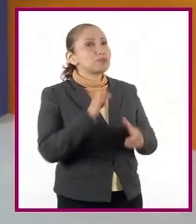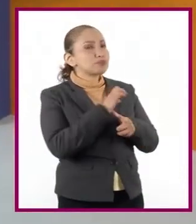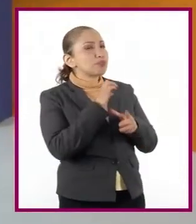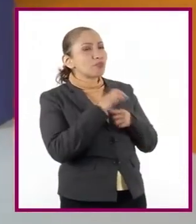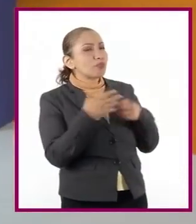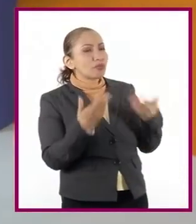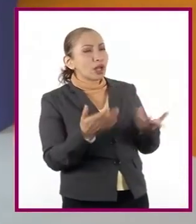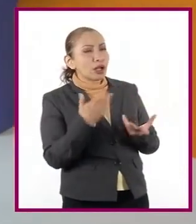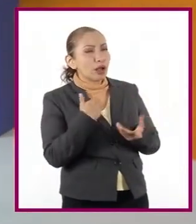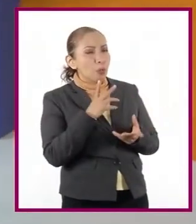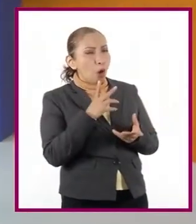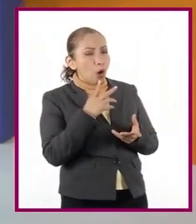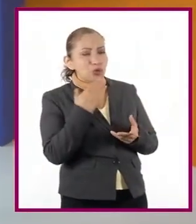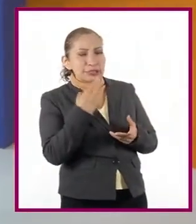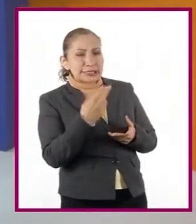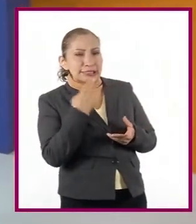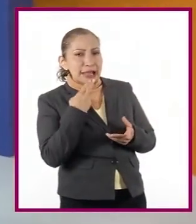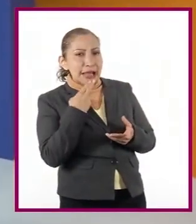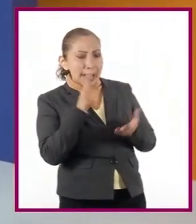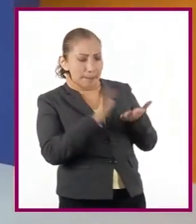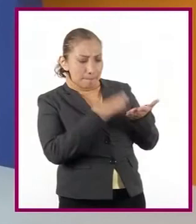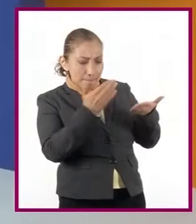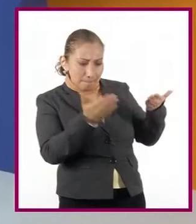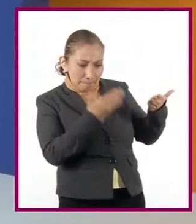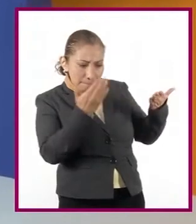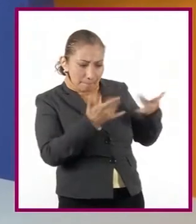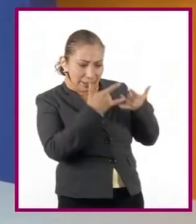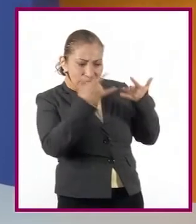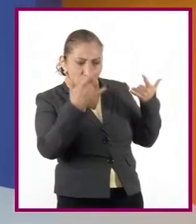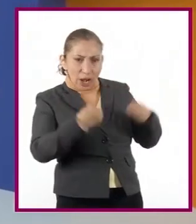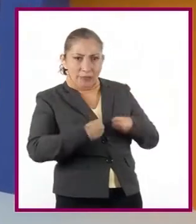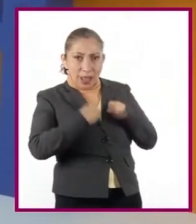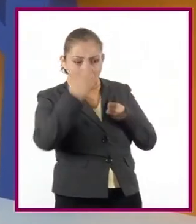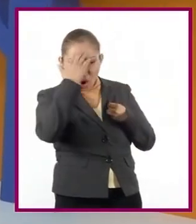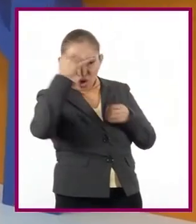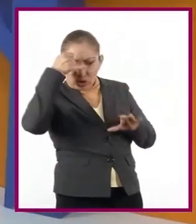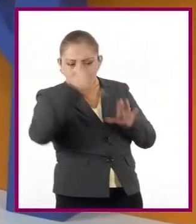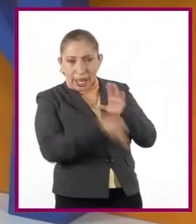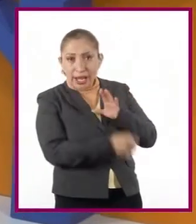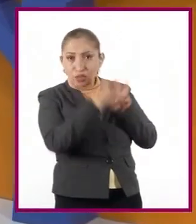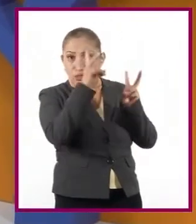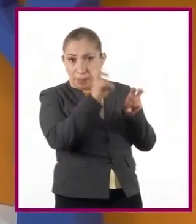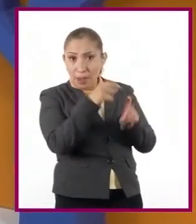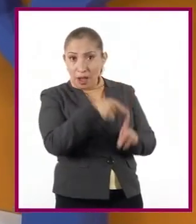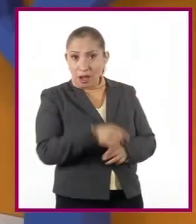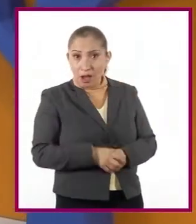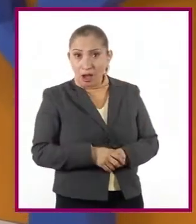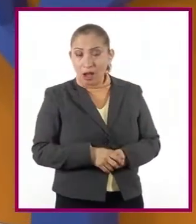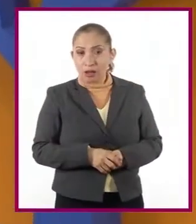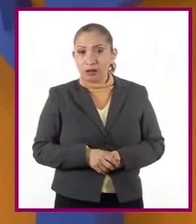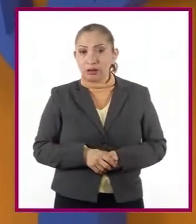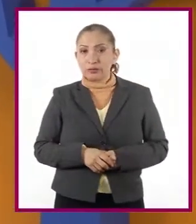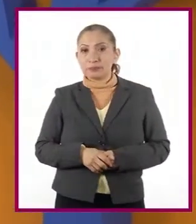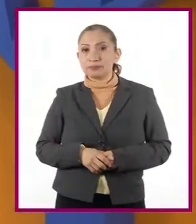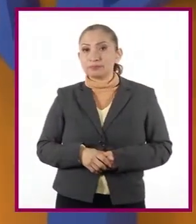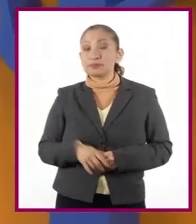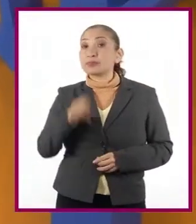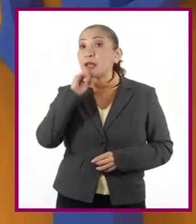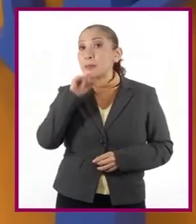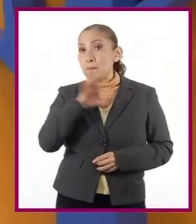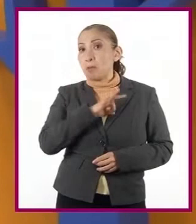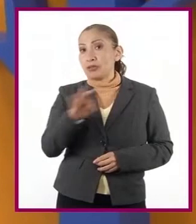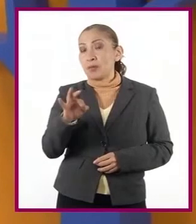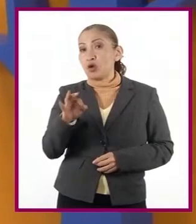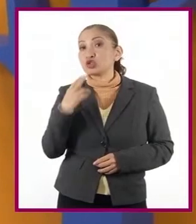Entonces, ¿podemos recurrir a los textos biográficos para saber más sobre un tema en específico? Además,